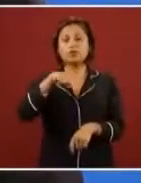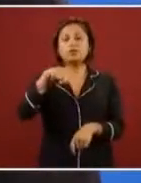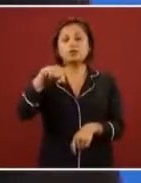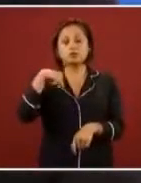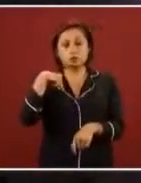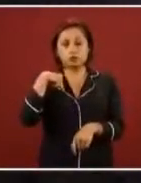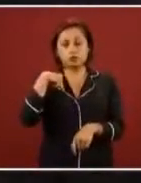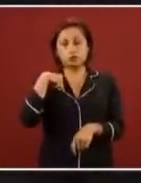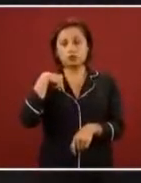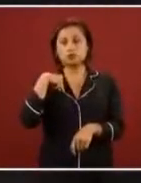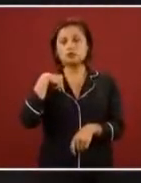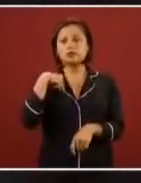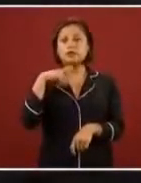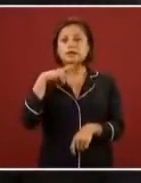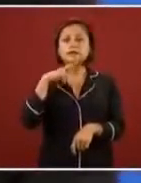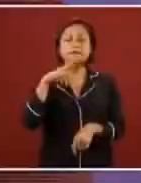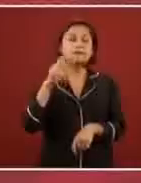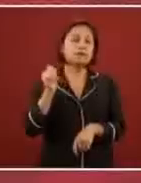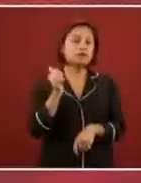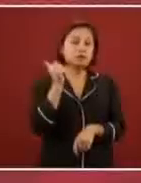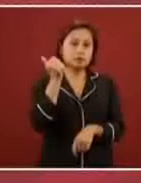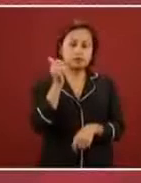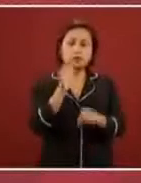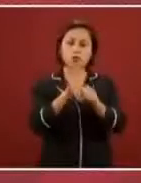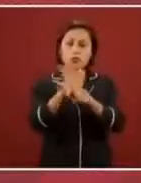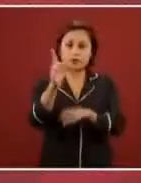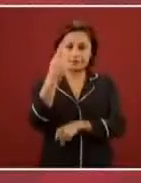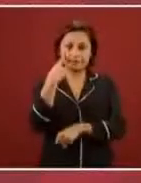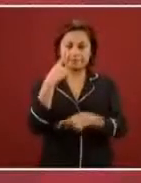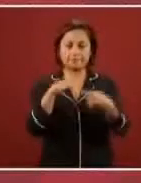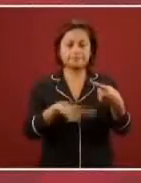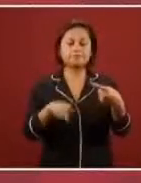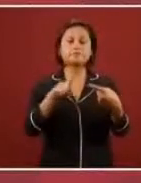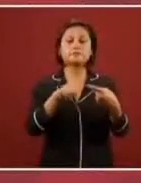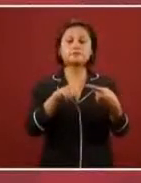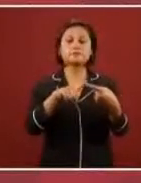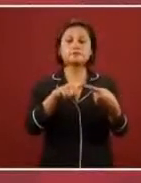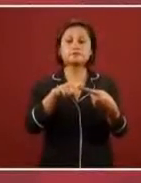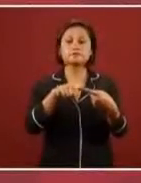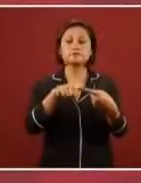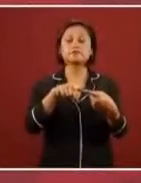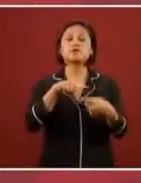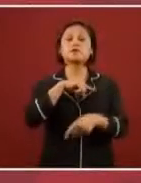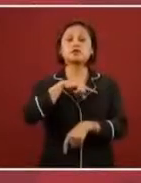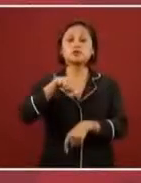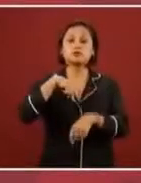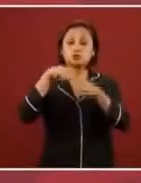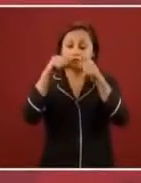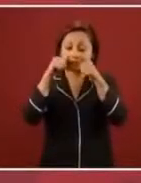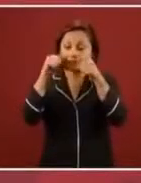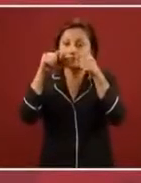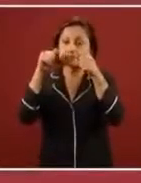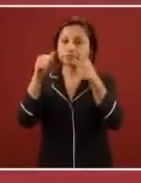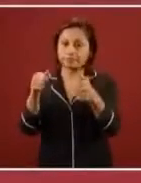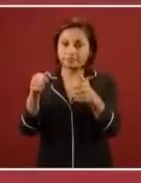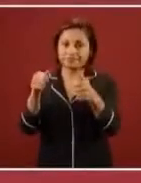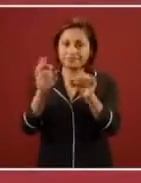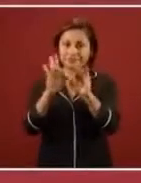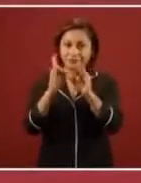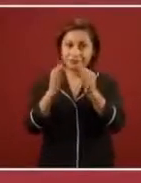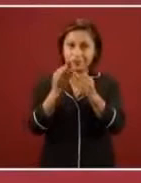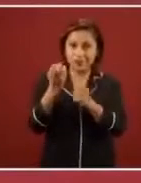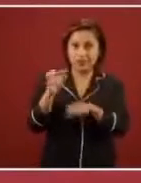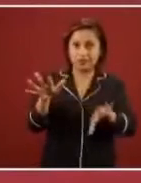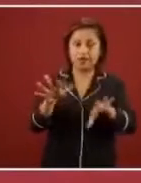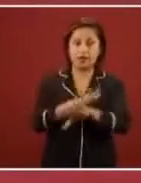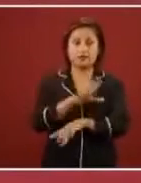Una ventaja es que estamos atendiendo, por eso no cambiamos la estrategia, porque no estamos haciendo lo